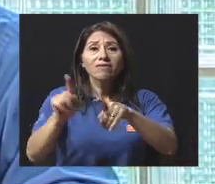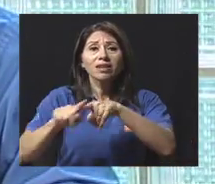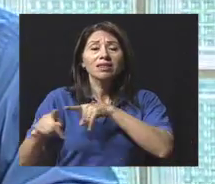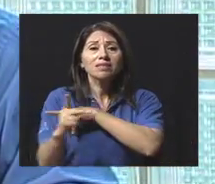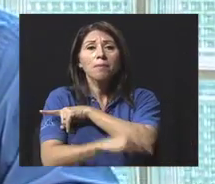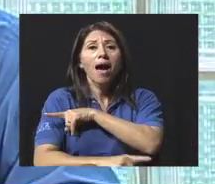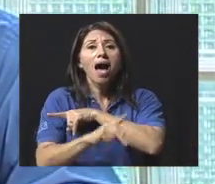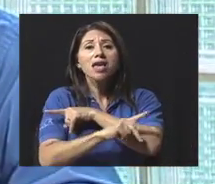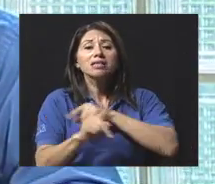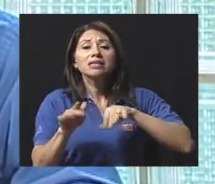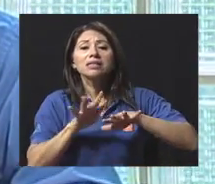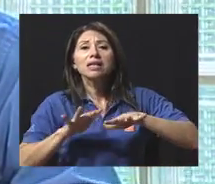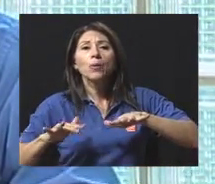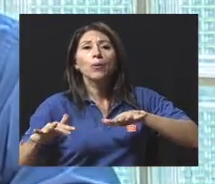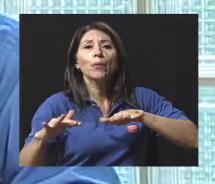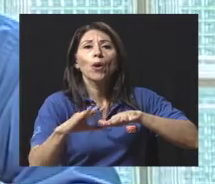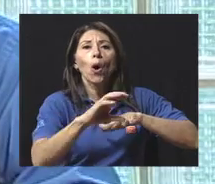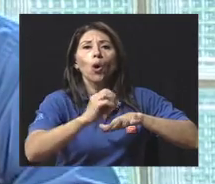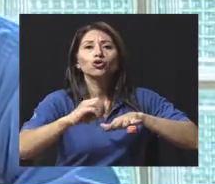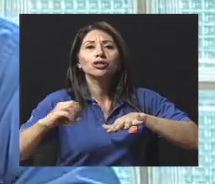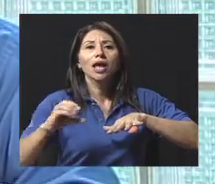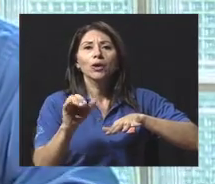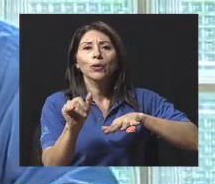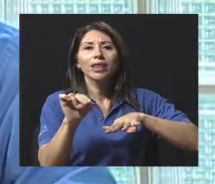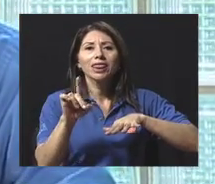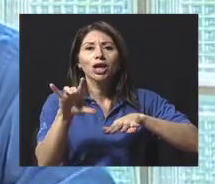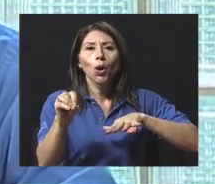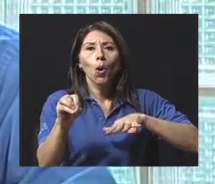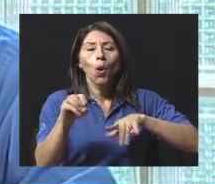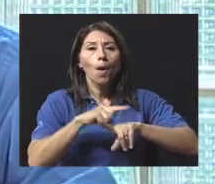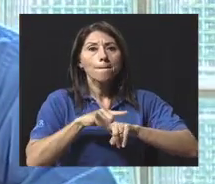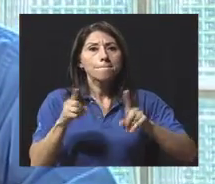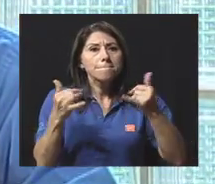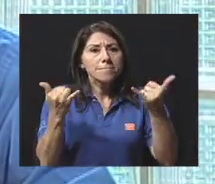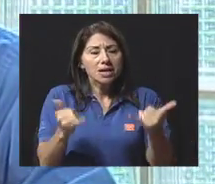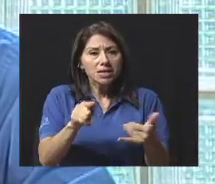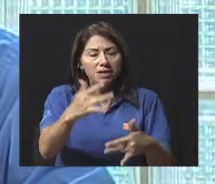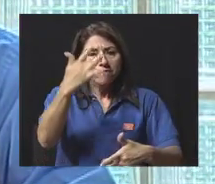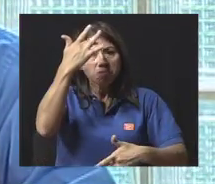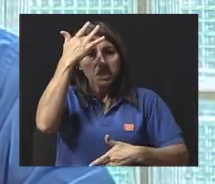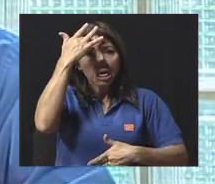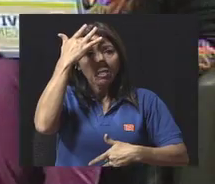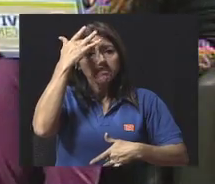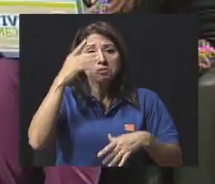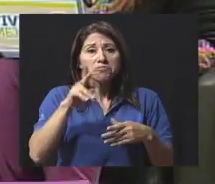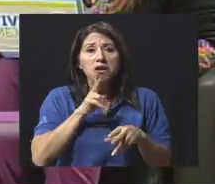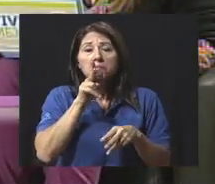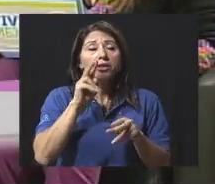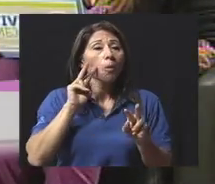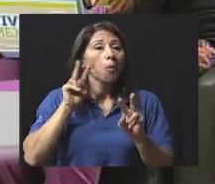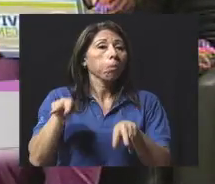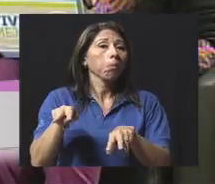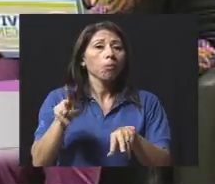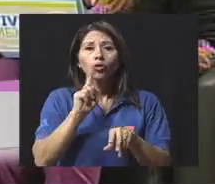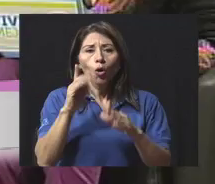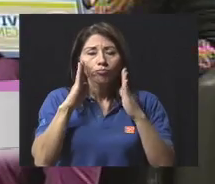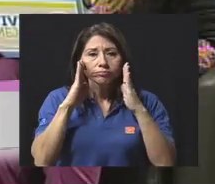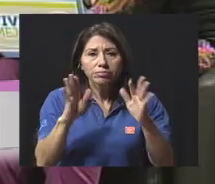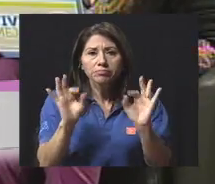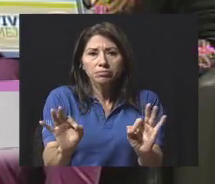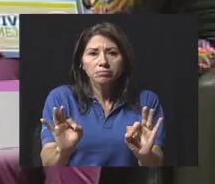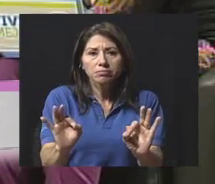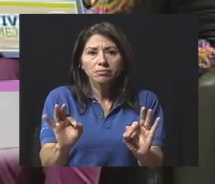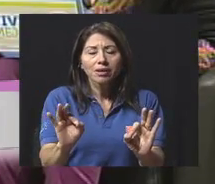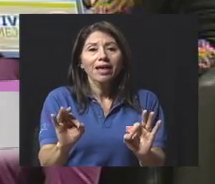por el océano Índico pero en este caso esta enfermedad es prácticamente una enfermedad desatendida y es hasta que se tocan los